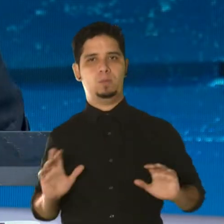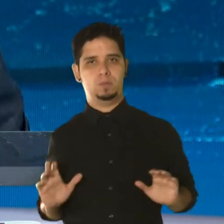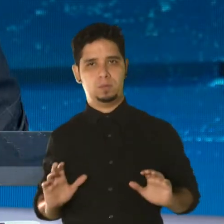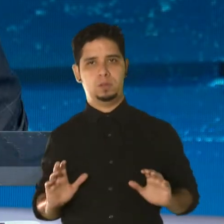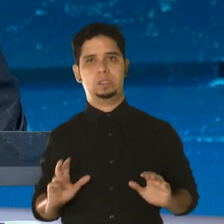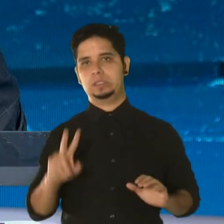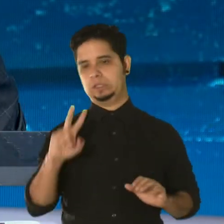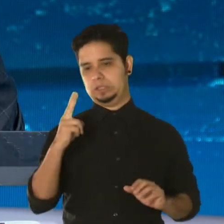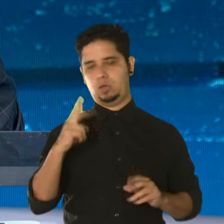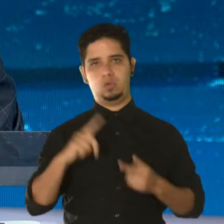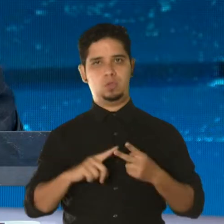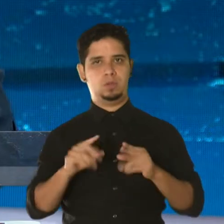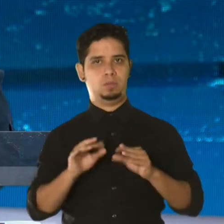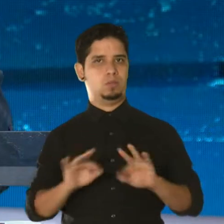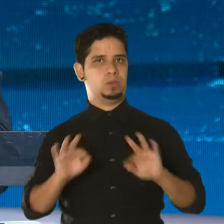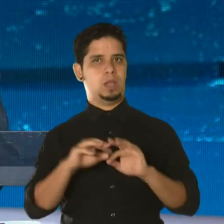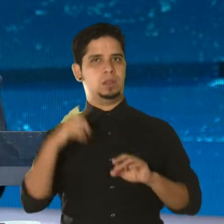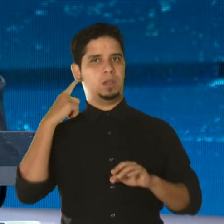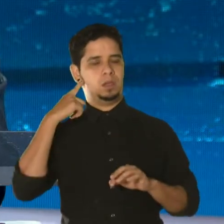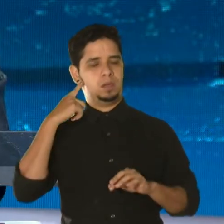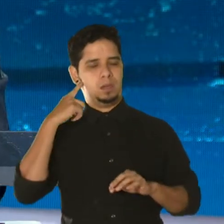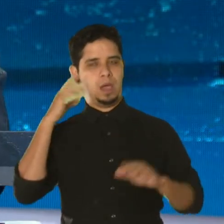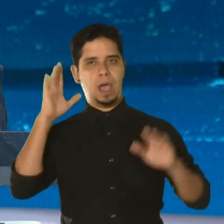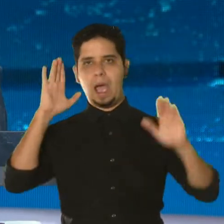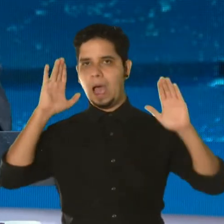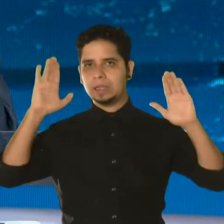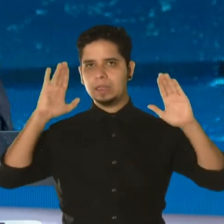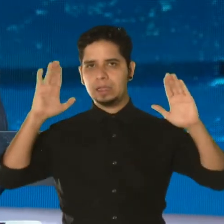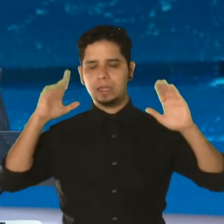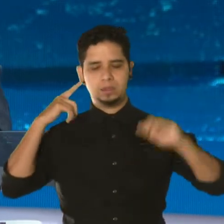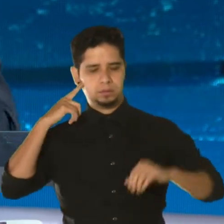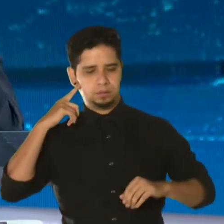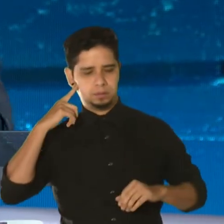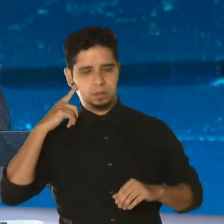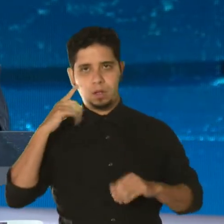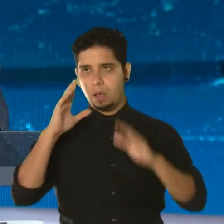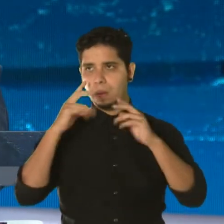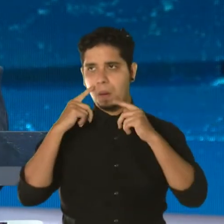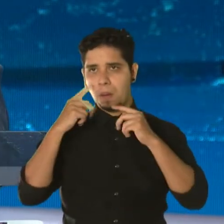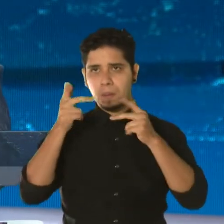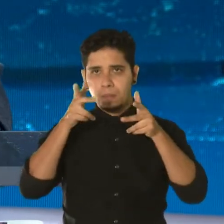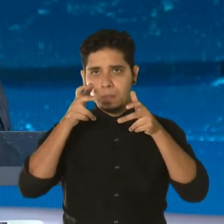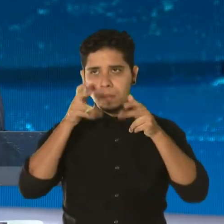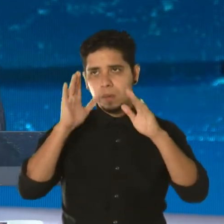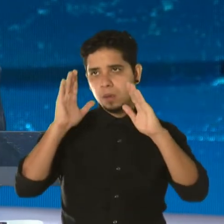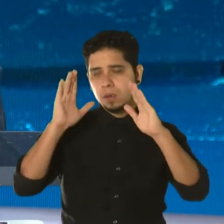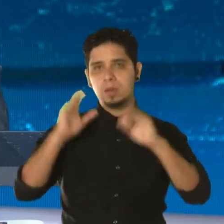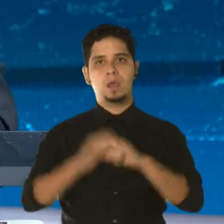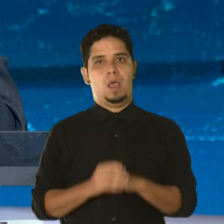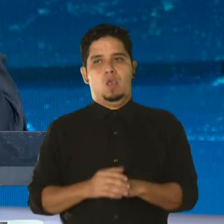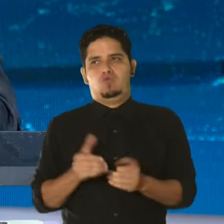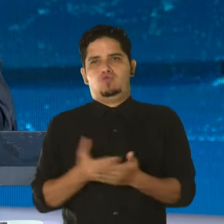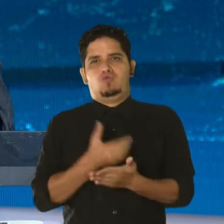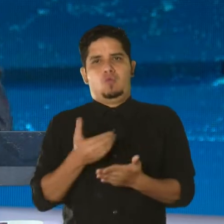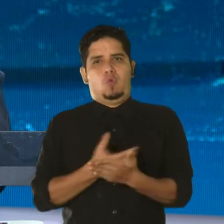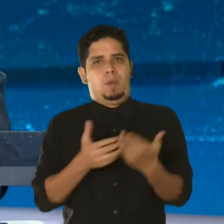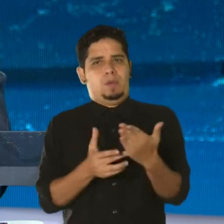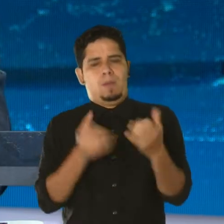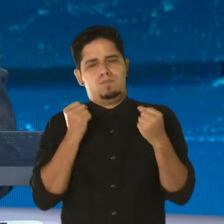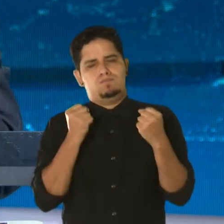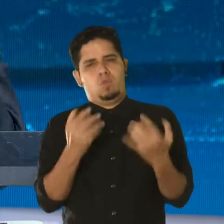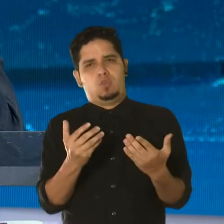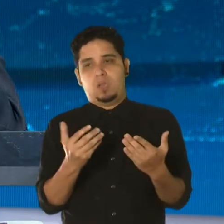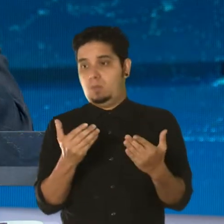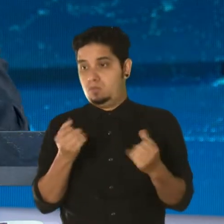que abrir los oídos, escuchar. Hay muchas nuevas tecnologías y hay muchas